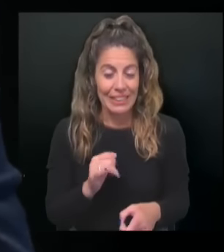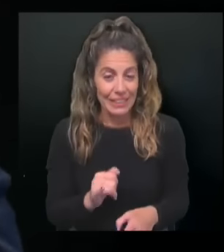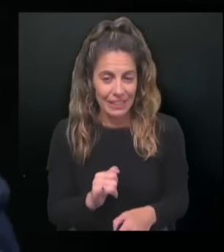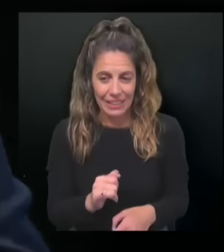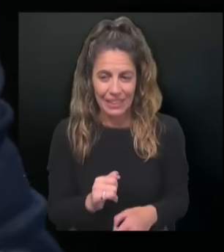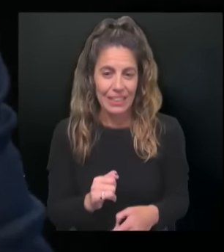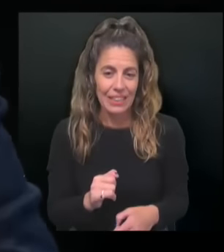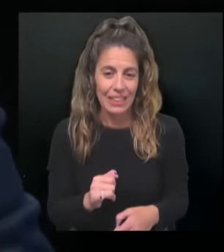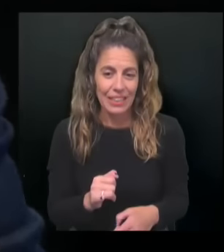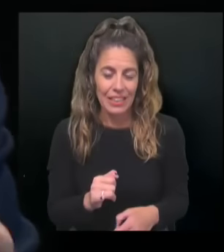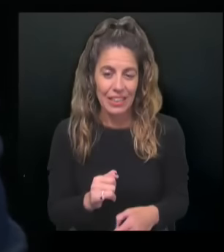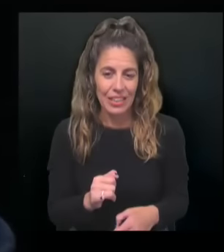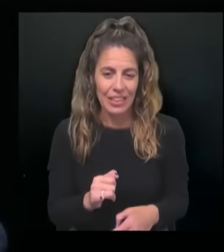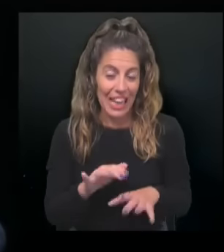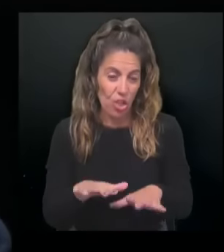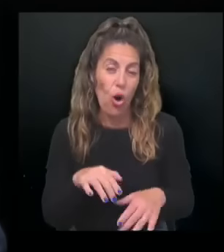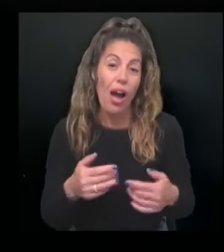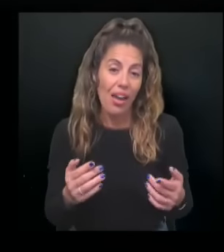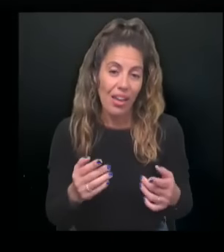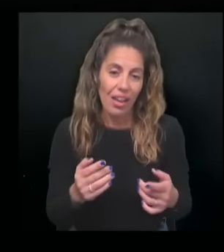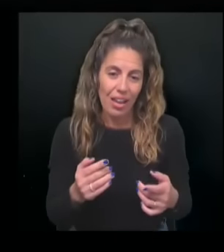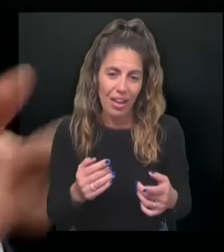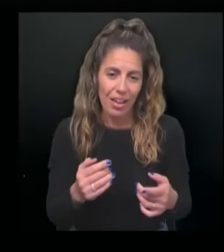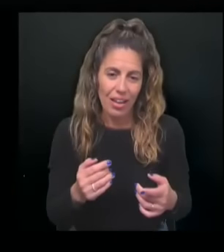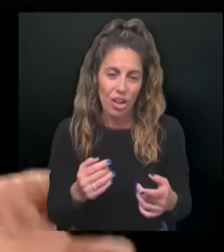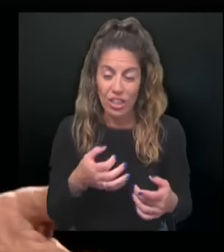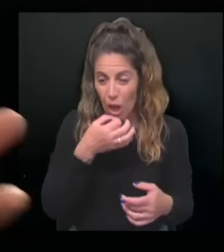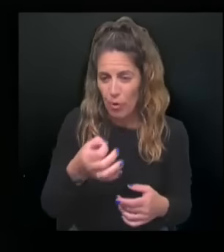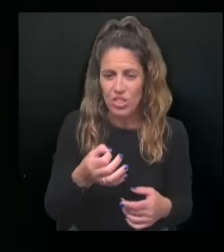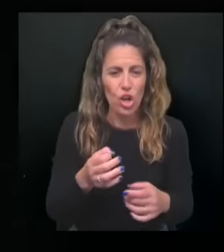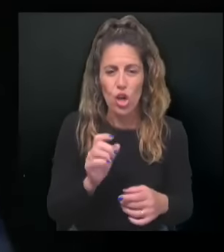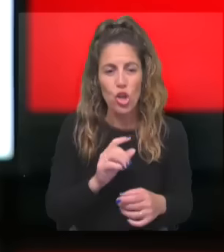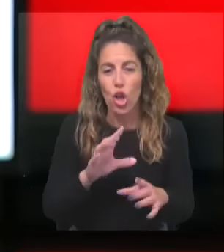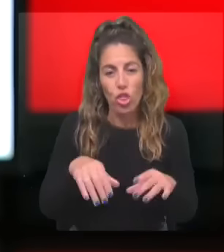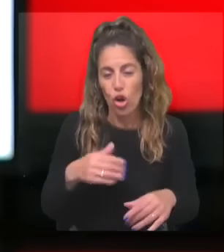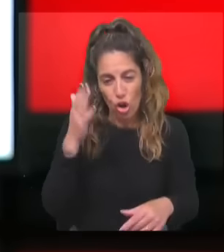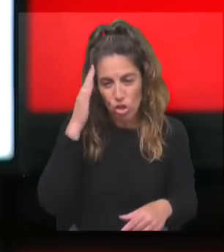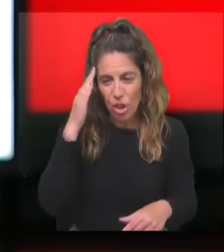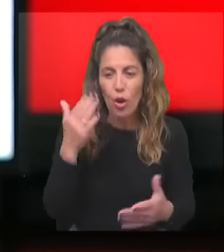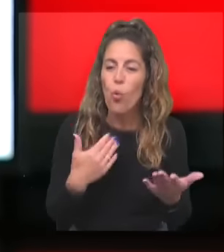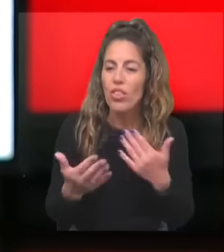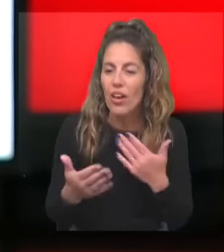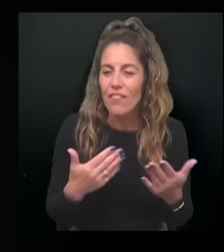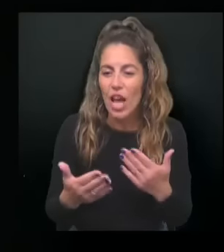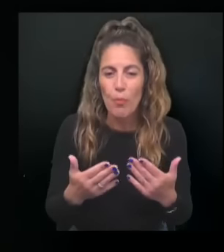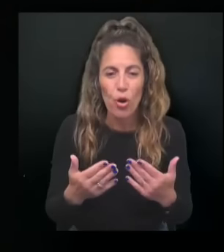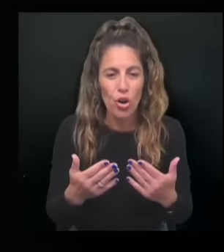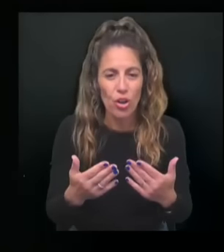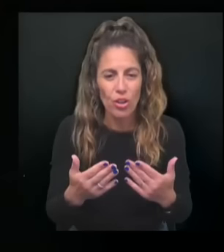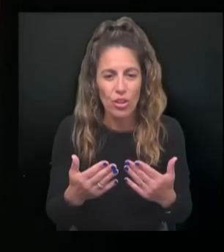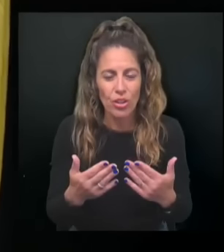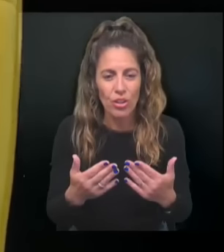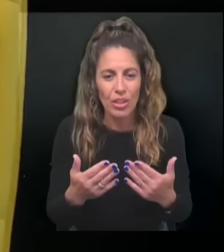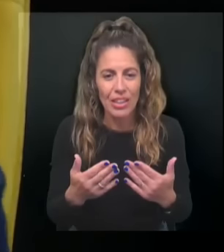Y quizás no, quedó ahí, porque lo que estábamos diciendo, no todos lo tienen que saber, Pero cuando hablamos de Pérez Aguirre, Pérez Aguirre